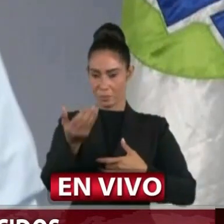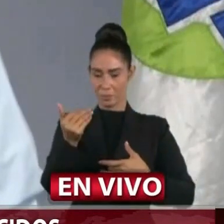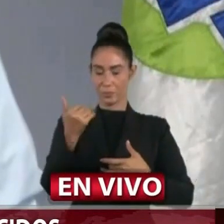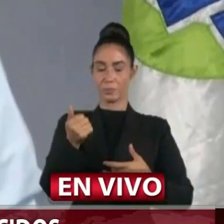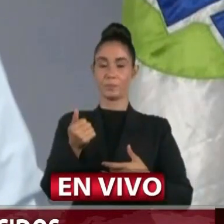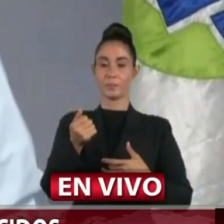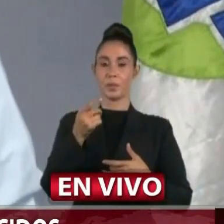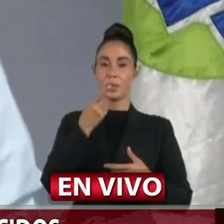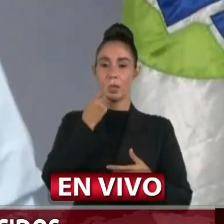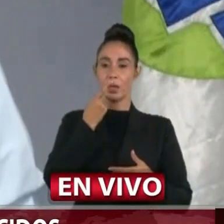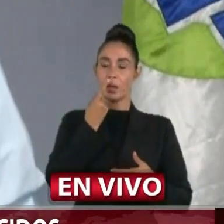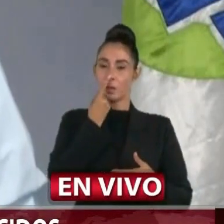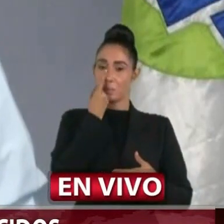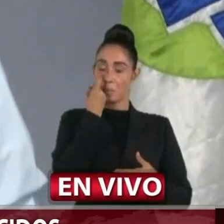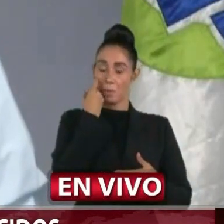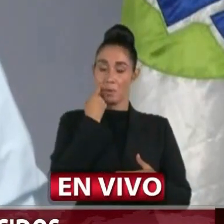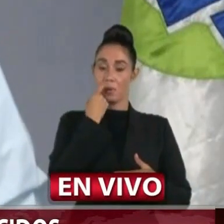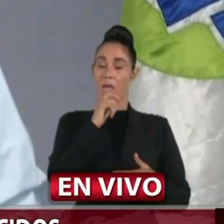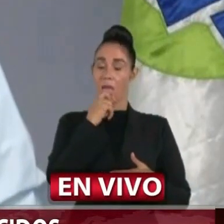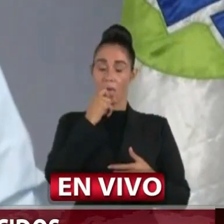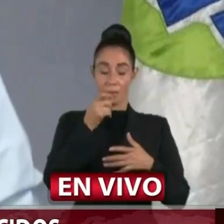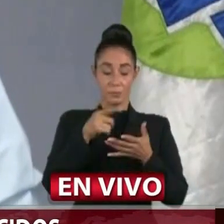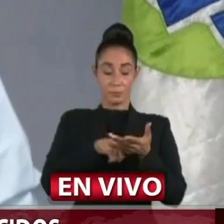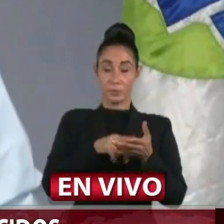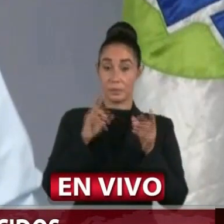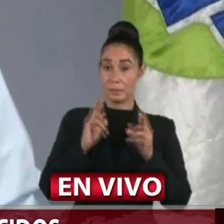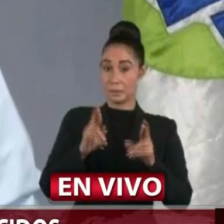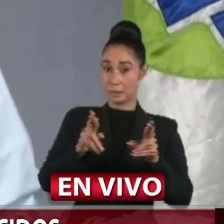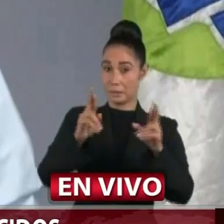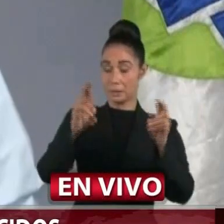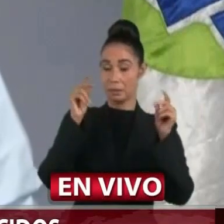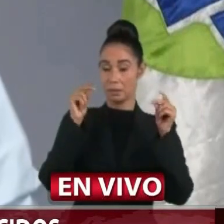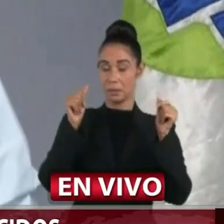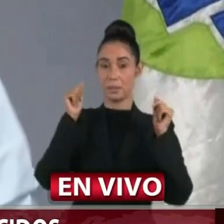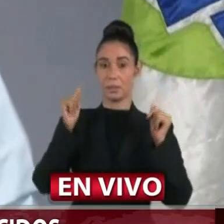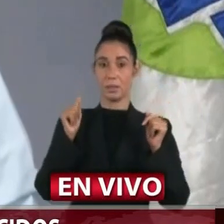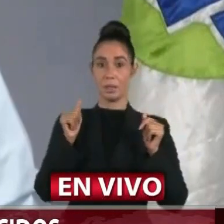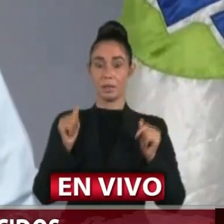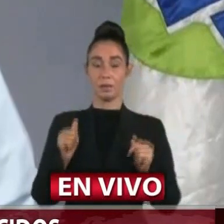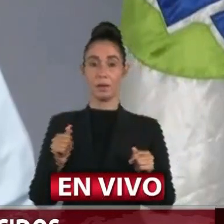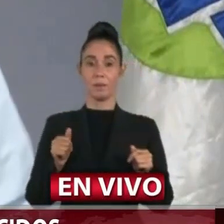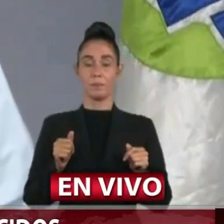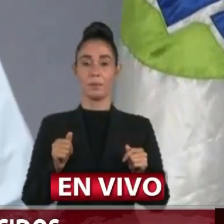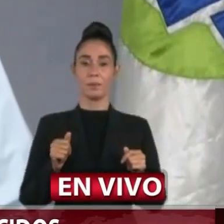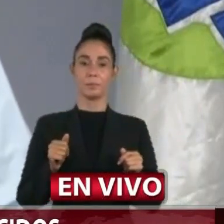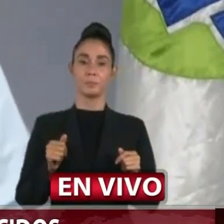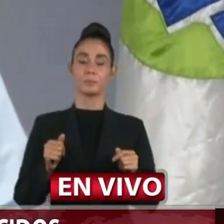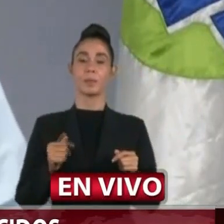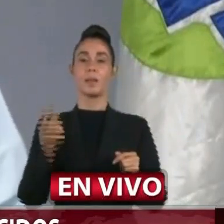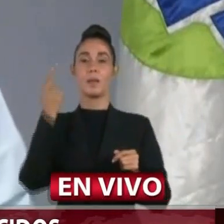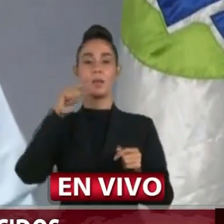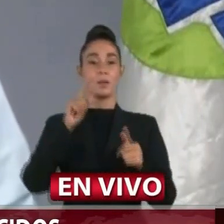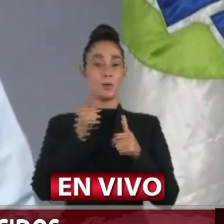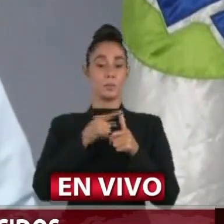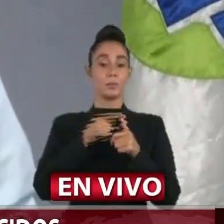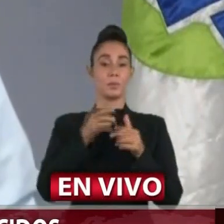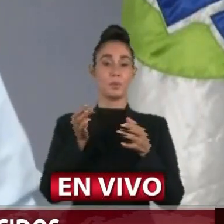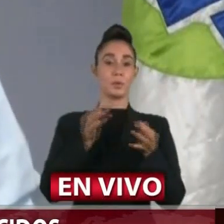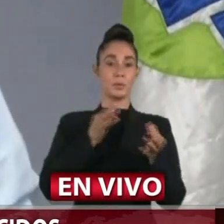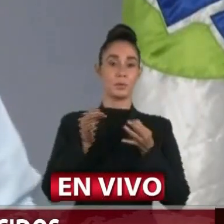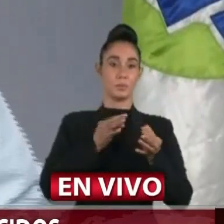yo quiero destacar uno de los elementos principales que está